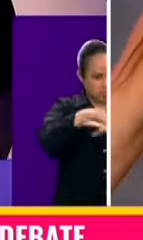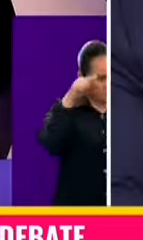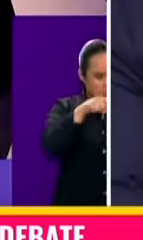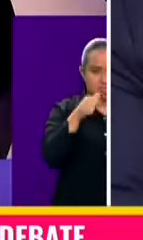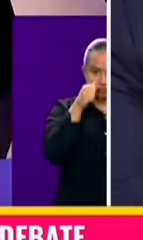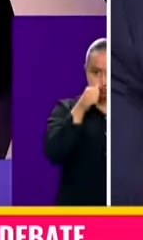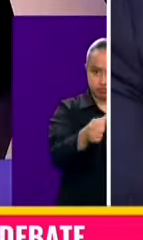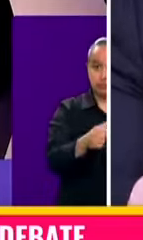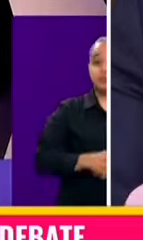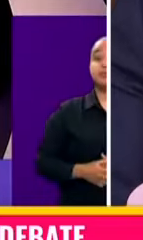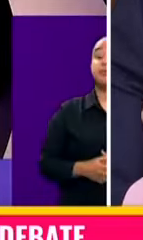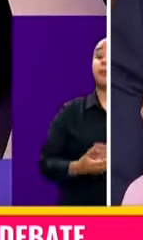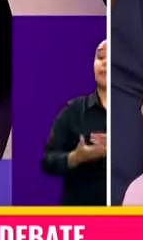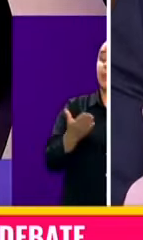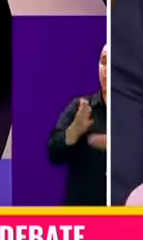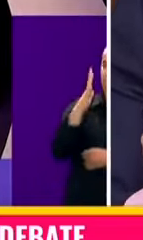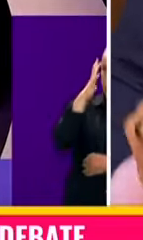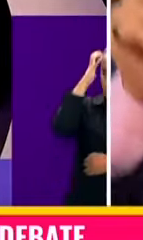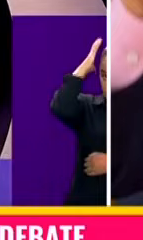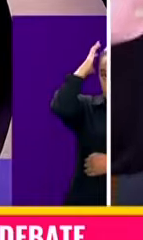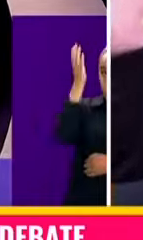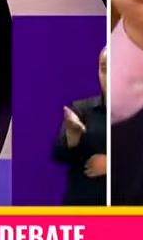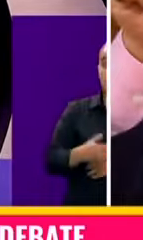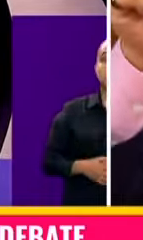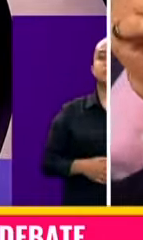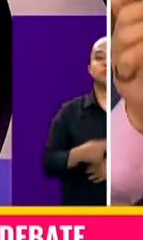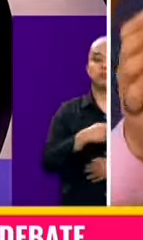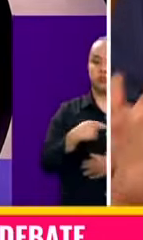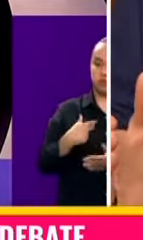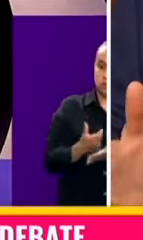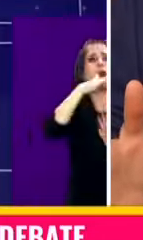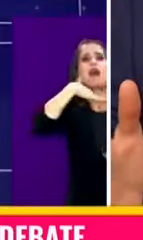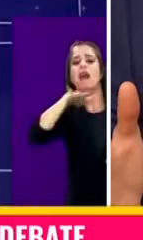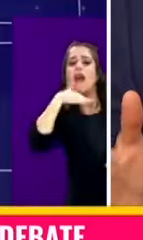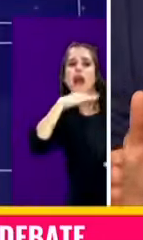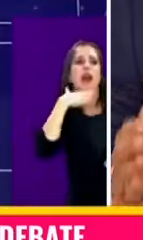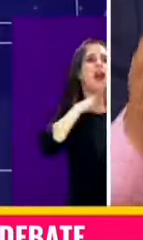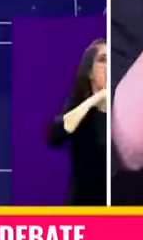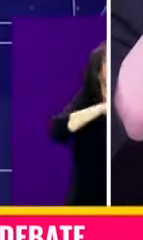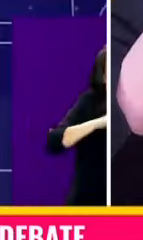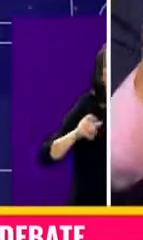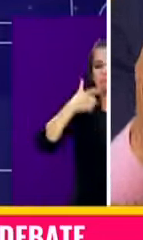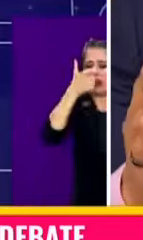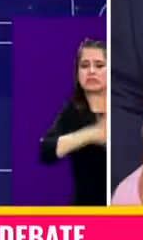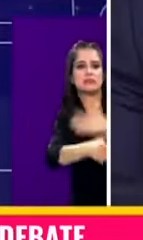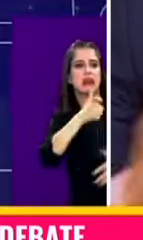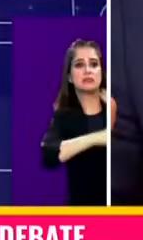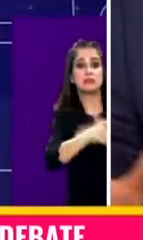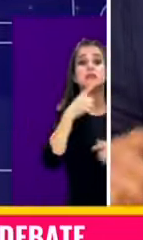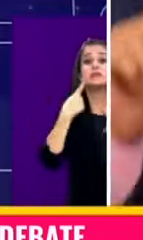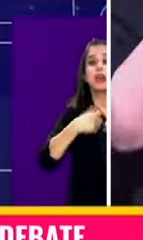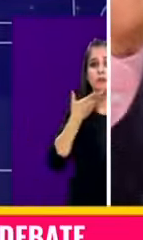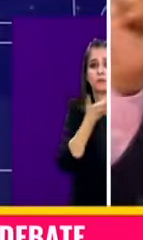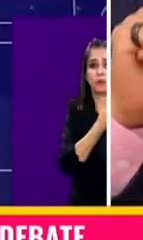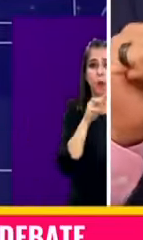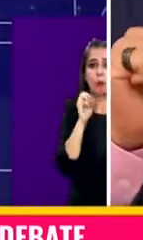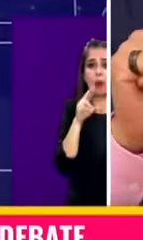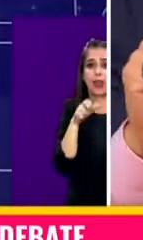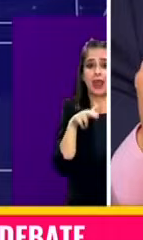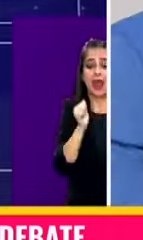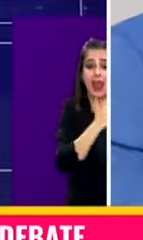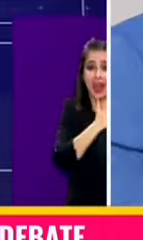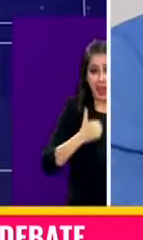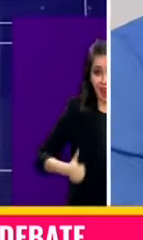para votar bien? Todos los candidatos tienen una página donde tienen su plan de trabajo, sino también en el INE están haciendo un trabajo increíble para poner ahí